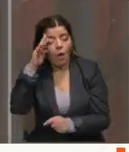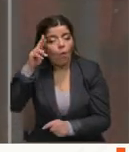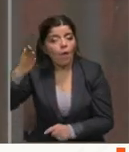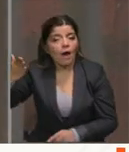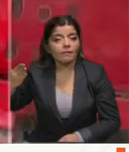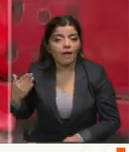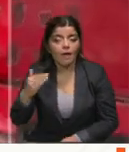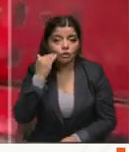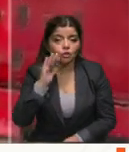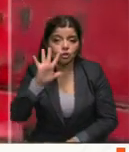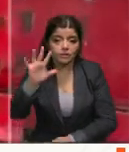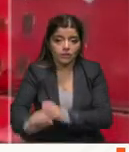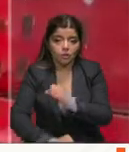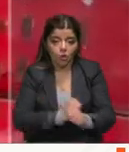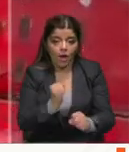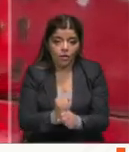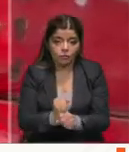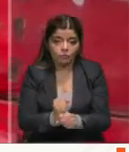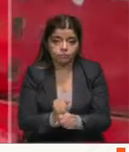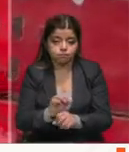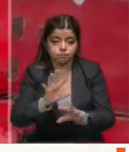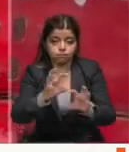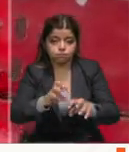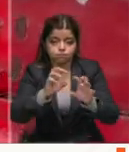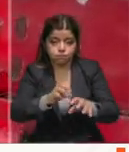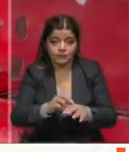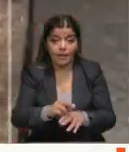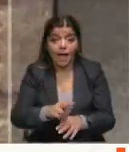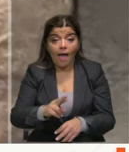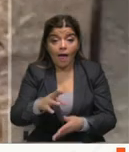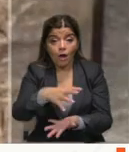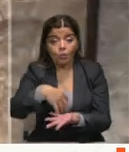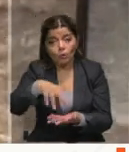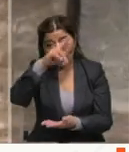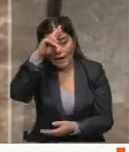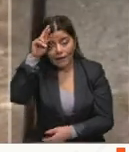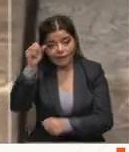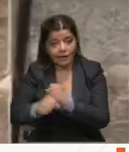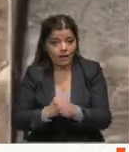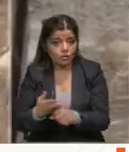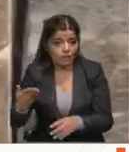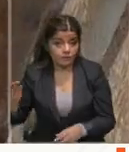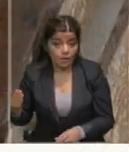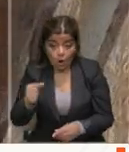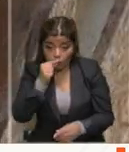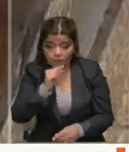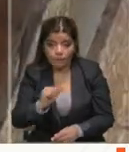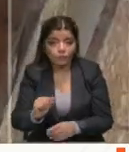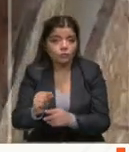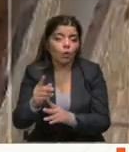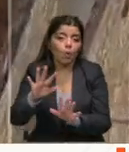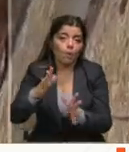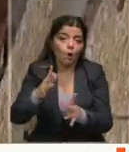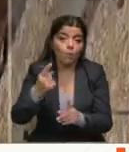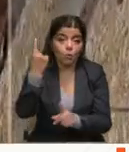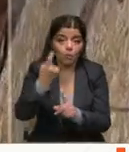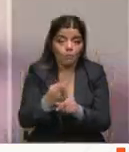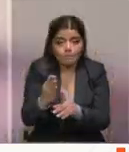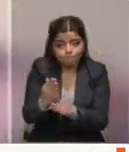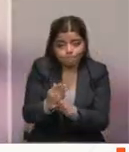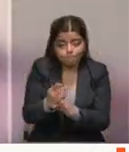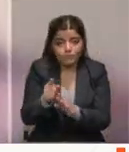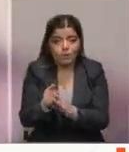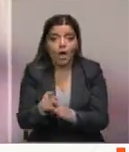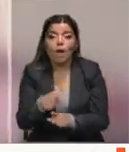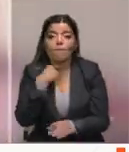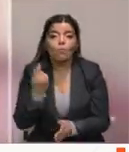años tras el ataque de 2 perros Rottweiler en La Reina el año pasado? O uno de los más recientes, hace menos de un mes, la muerte de